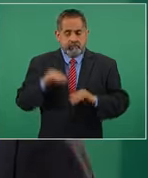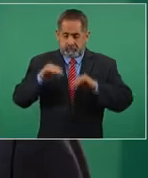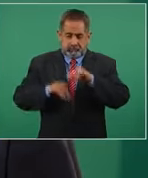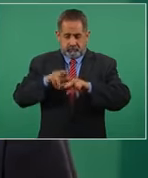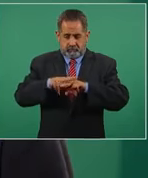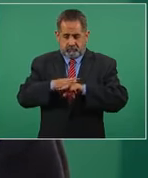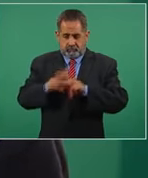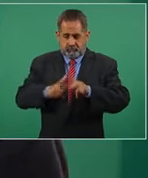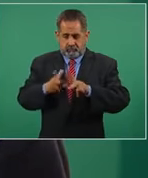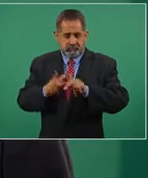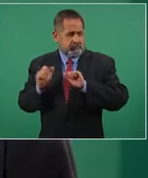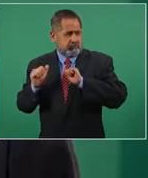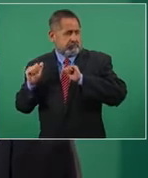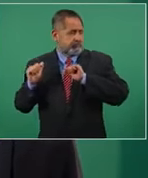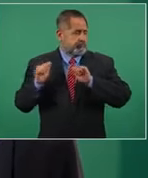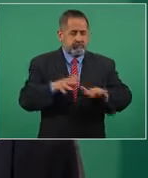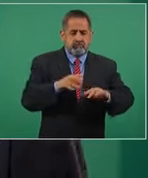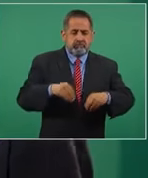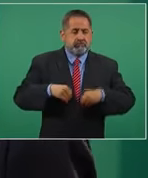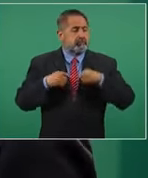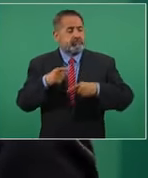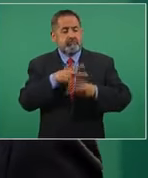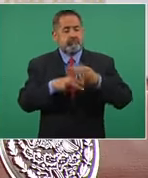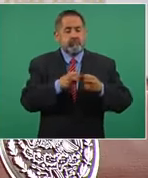construye el ferrocarril